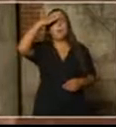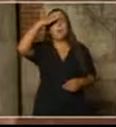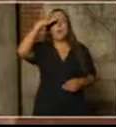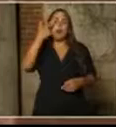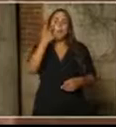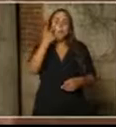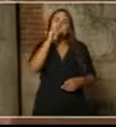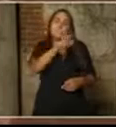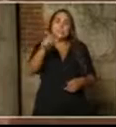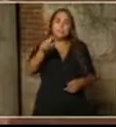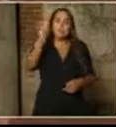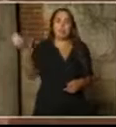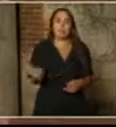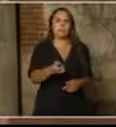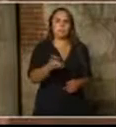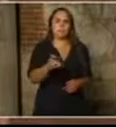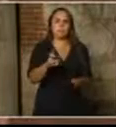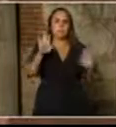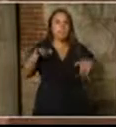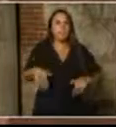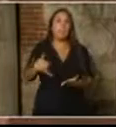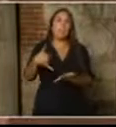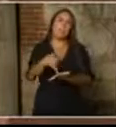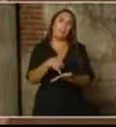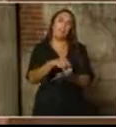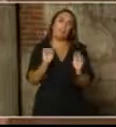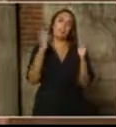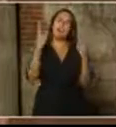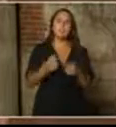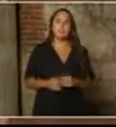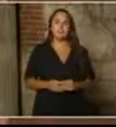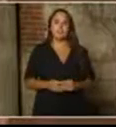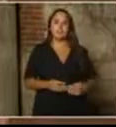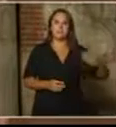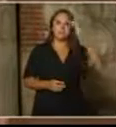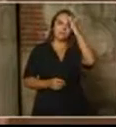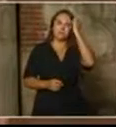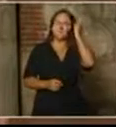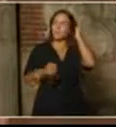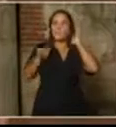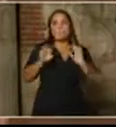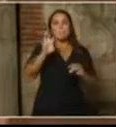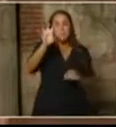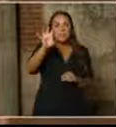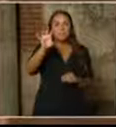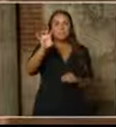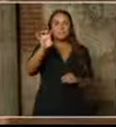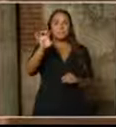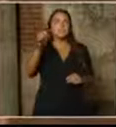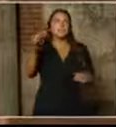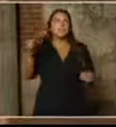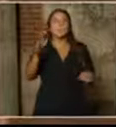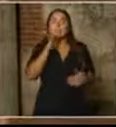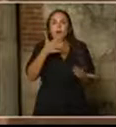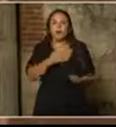número de personas, las más vulnerables, sobre todo en un país que se precia de